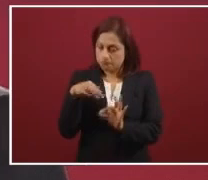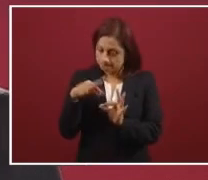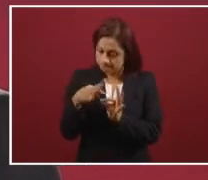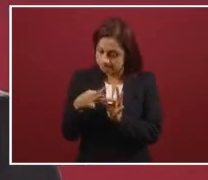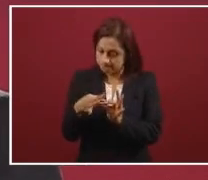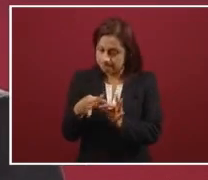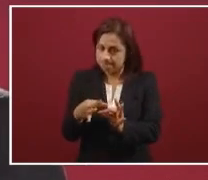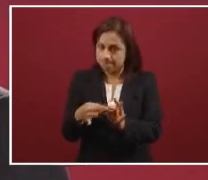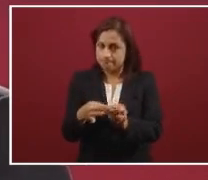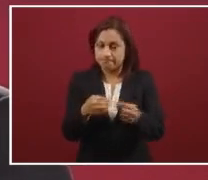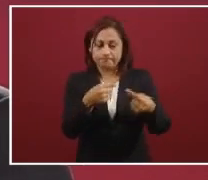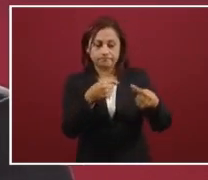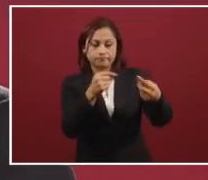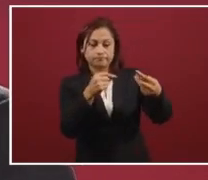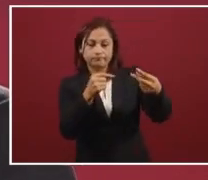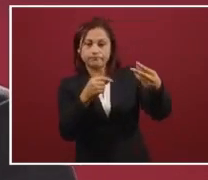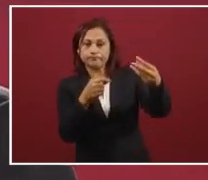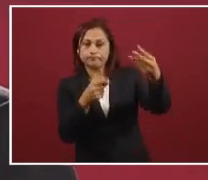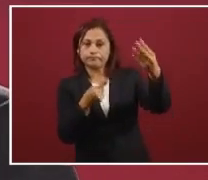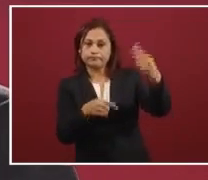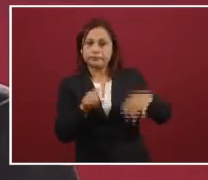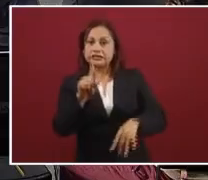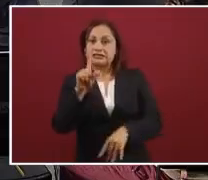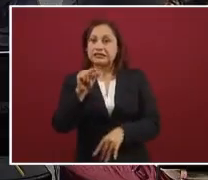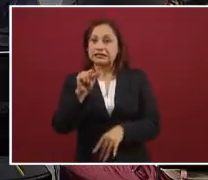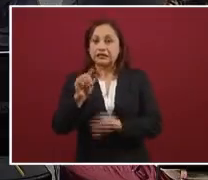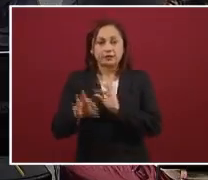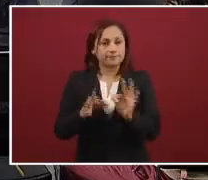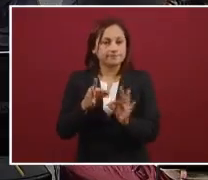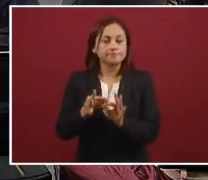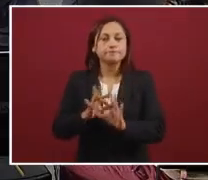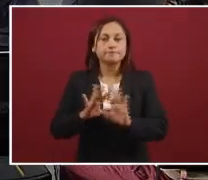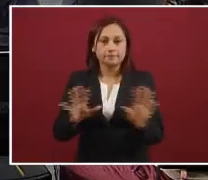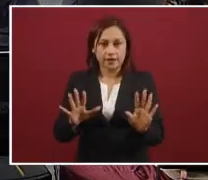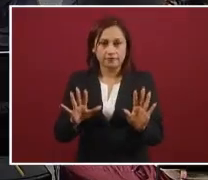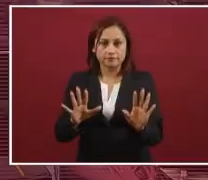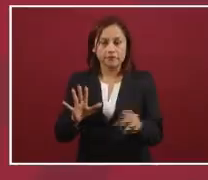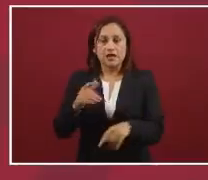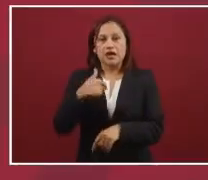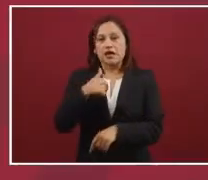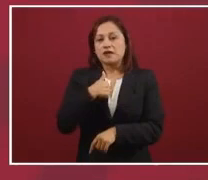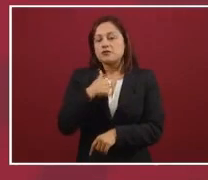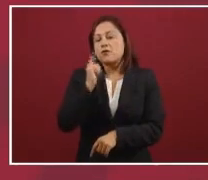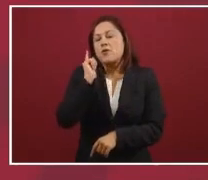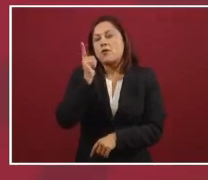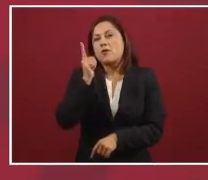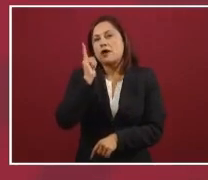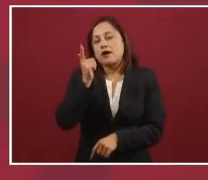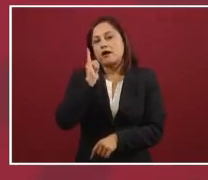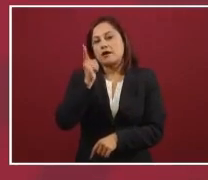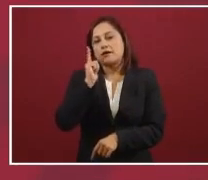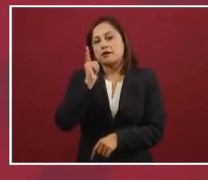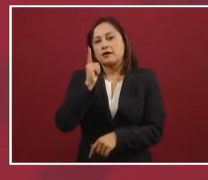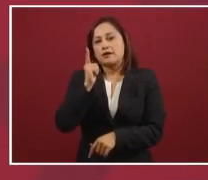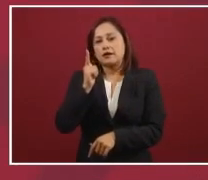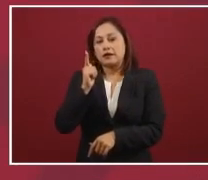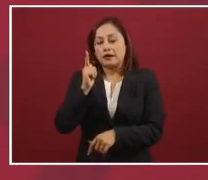de 70 cumplidos y espero que antes de que termine este año